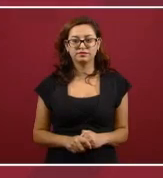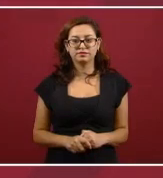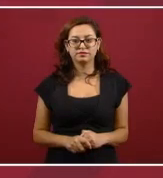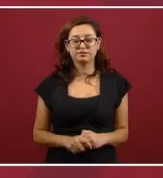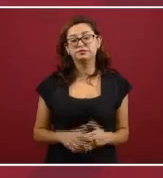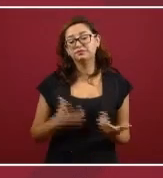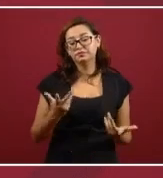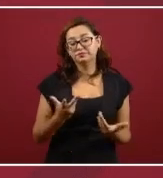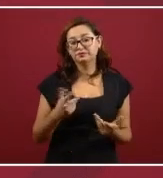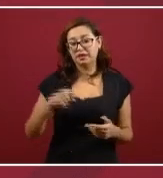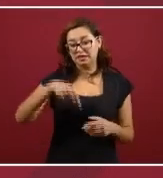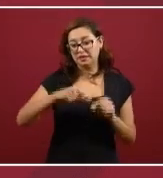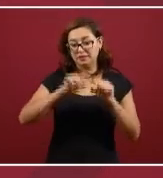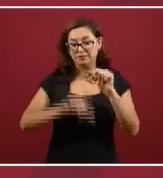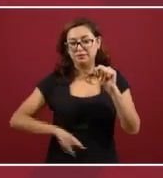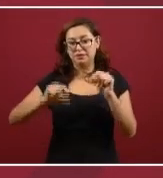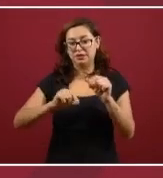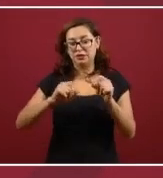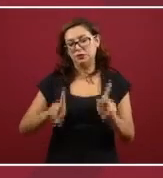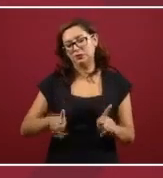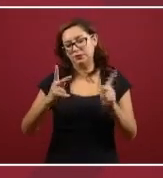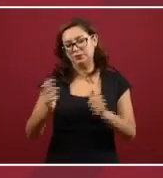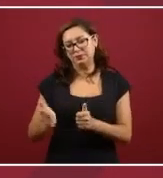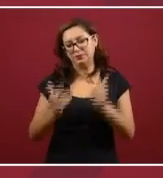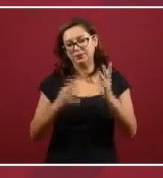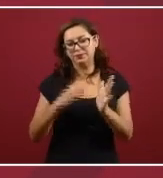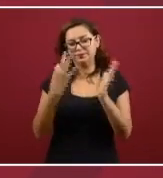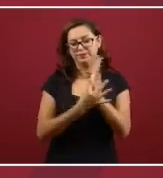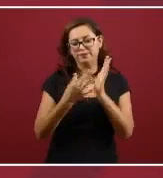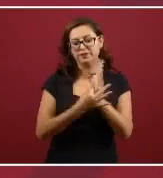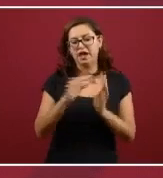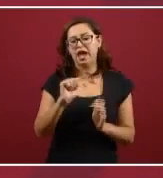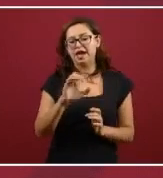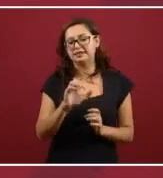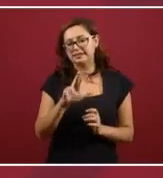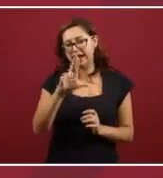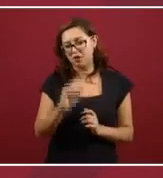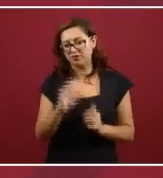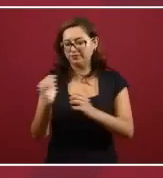de acero y al tomate,